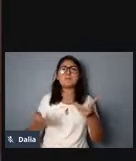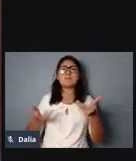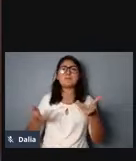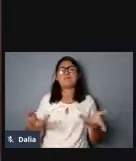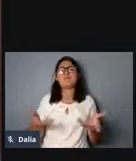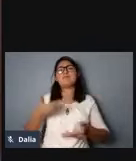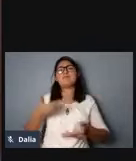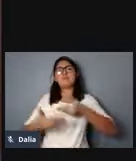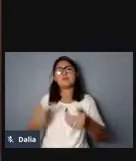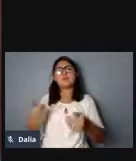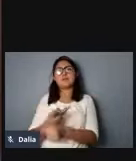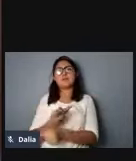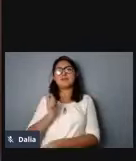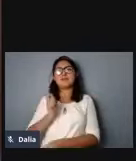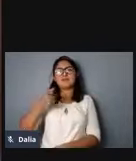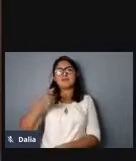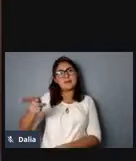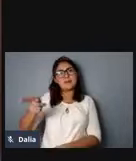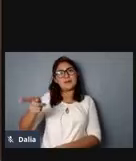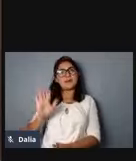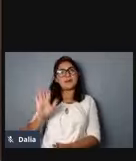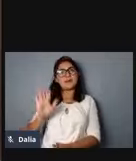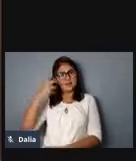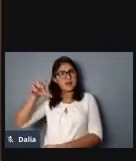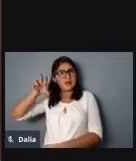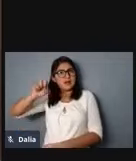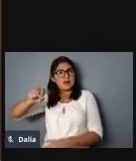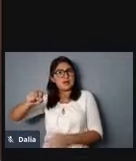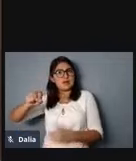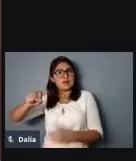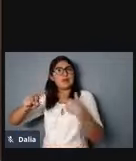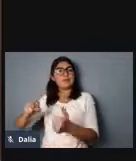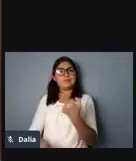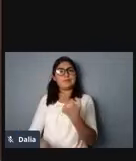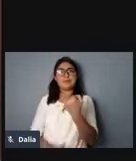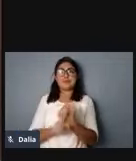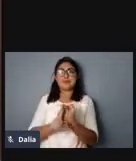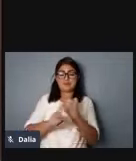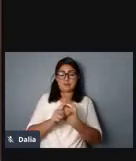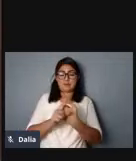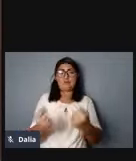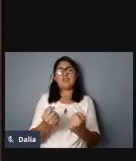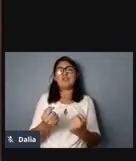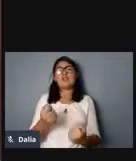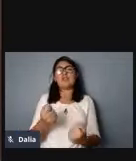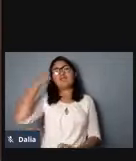problema profundo, que si bien es cierto, las niñas, niños y adolescentes